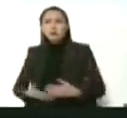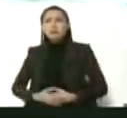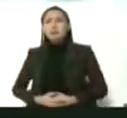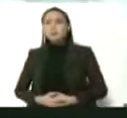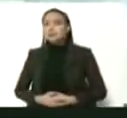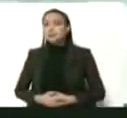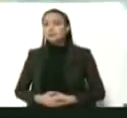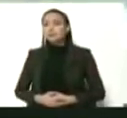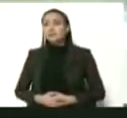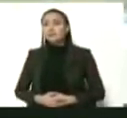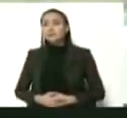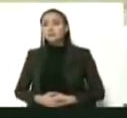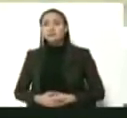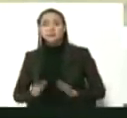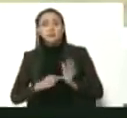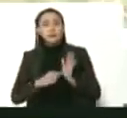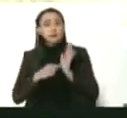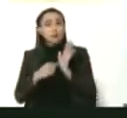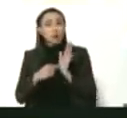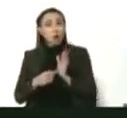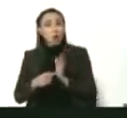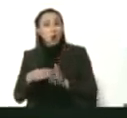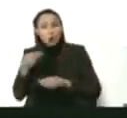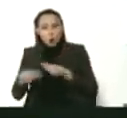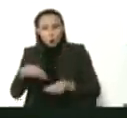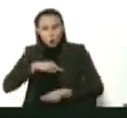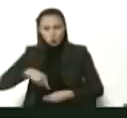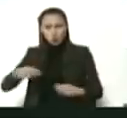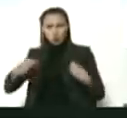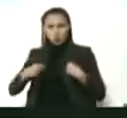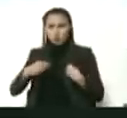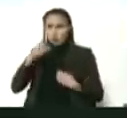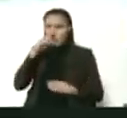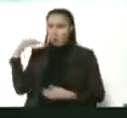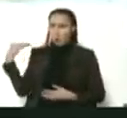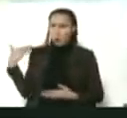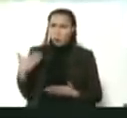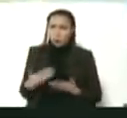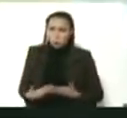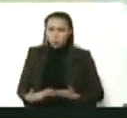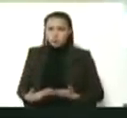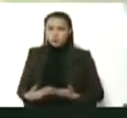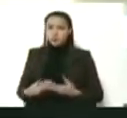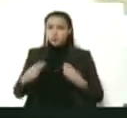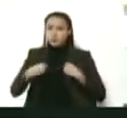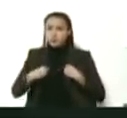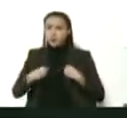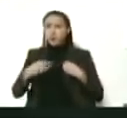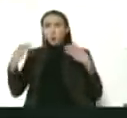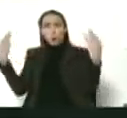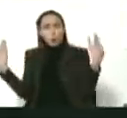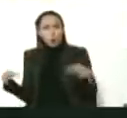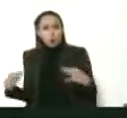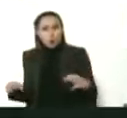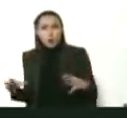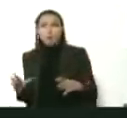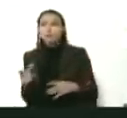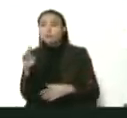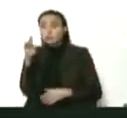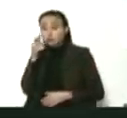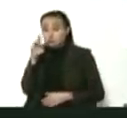si cabe el concepto después de todo lo que hemos vivido casi un año, es la nueva normalidad